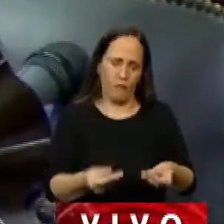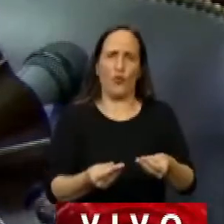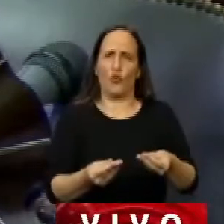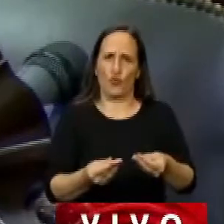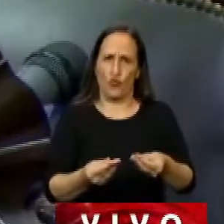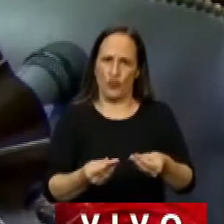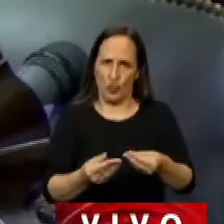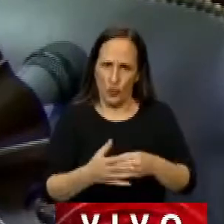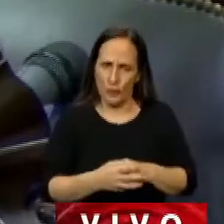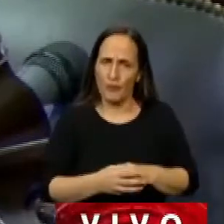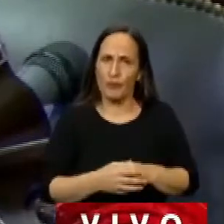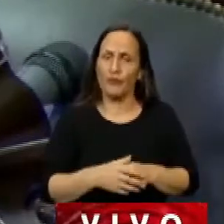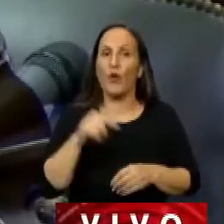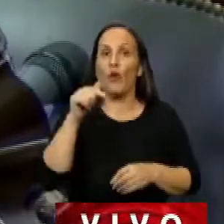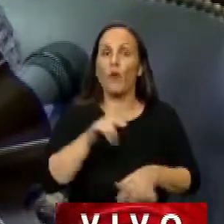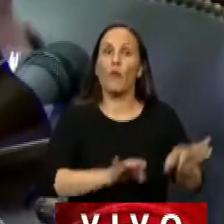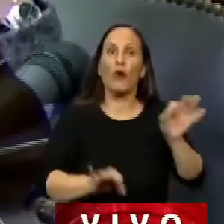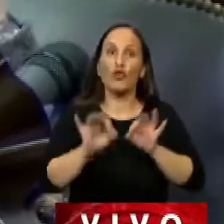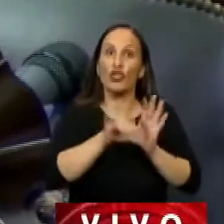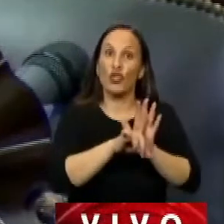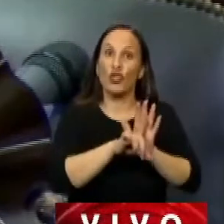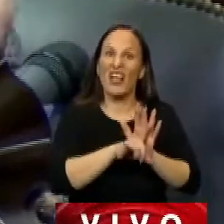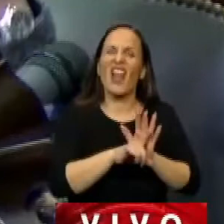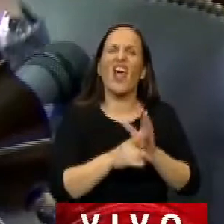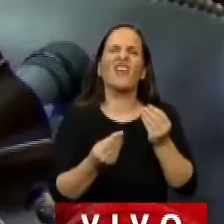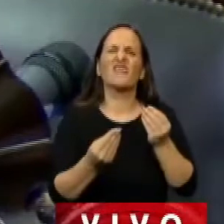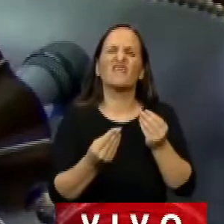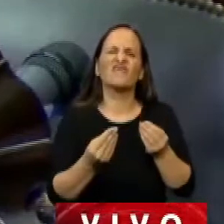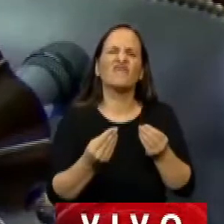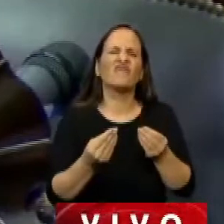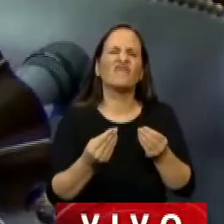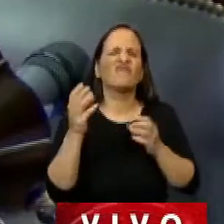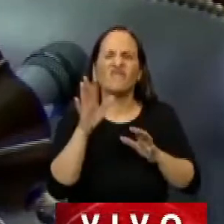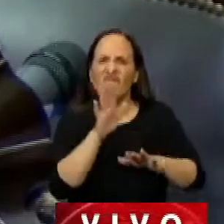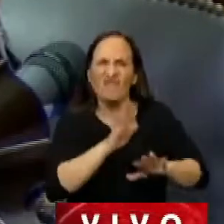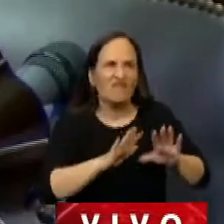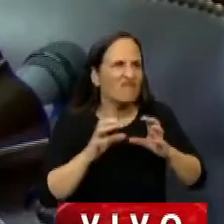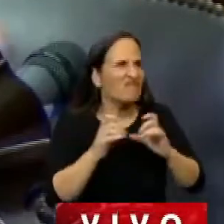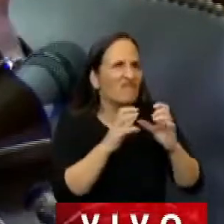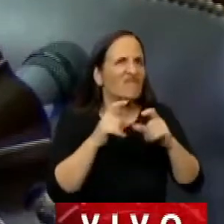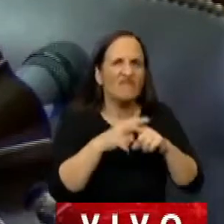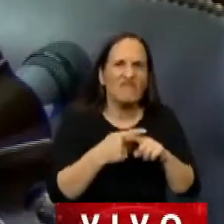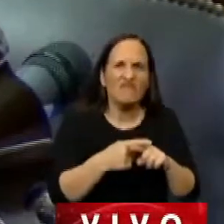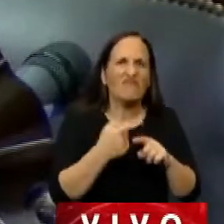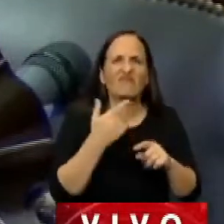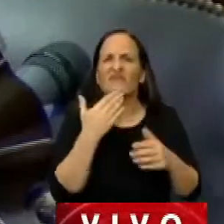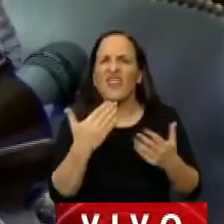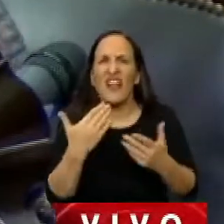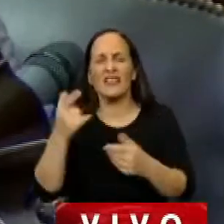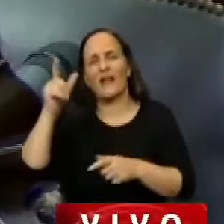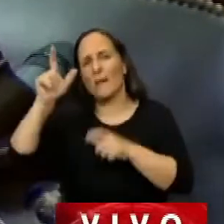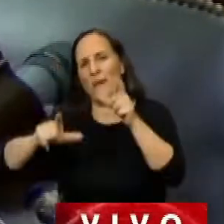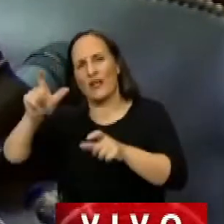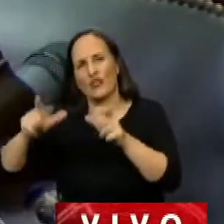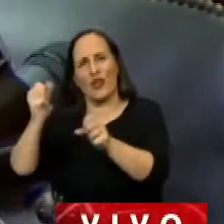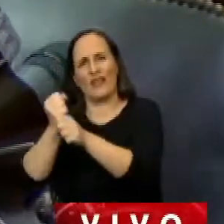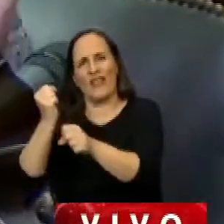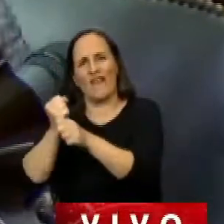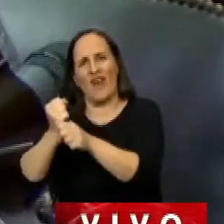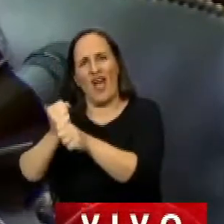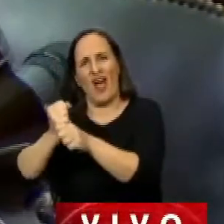llegado al debate de este proyecto por la organización colectiva de las y los trabajadores de la